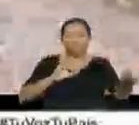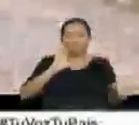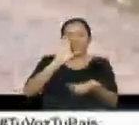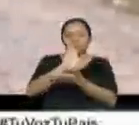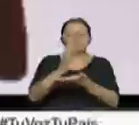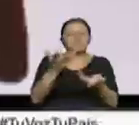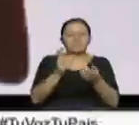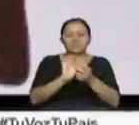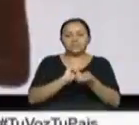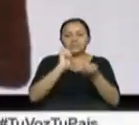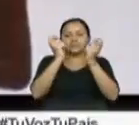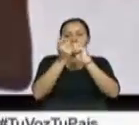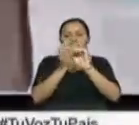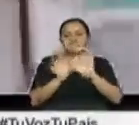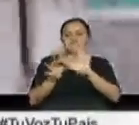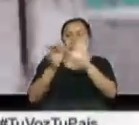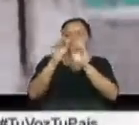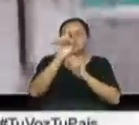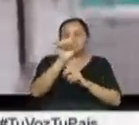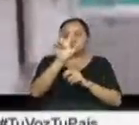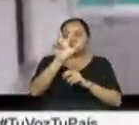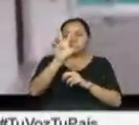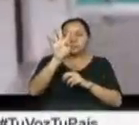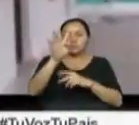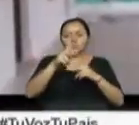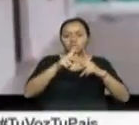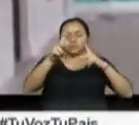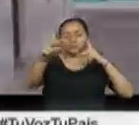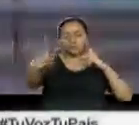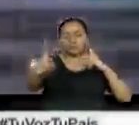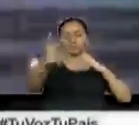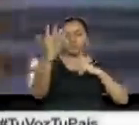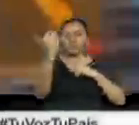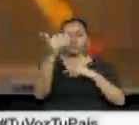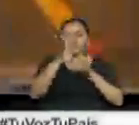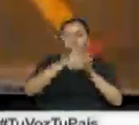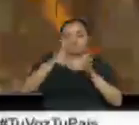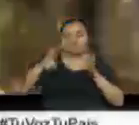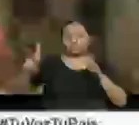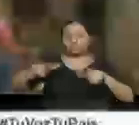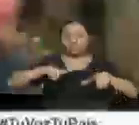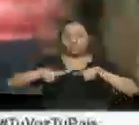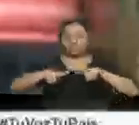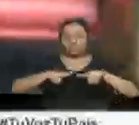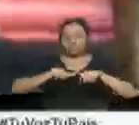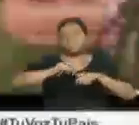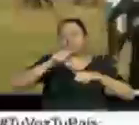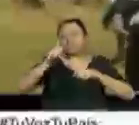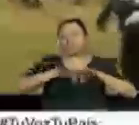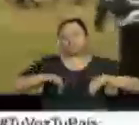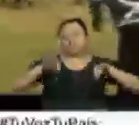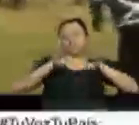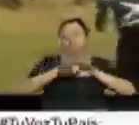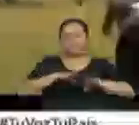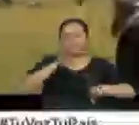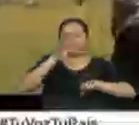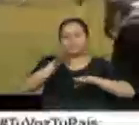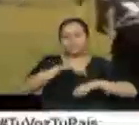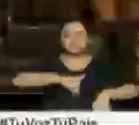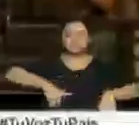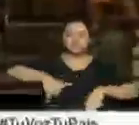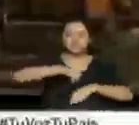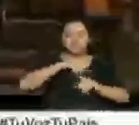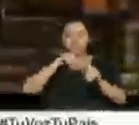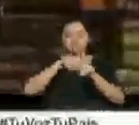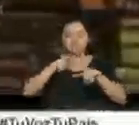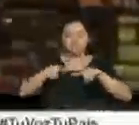la rehabilitación de 134 kilómetros y 15 estaciones. Otro paso fundamental es la democratización